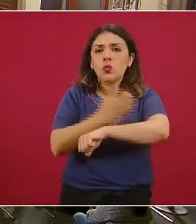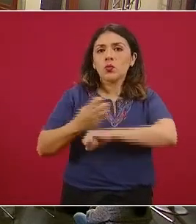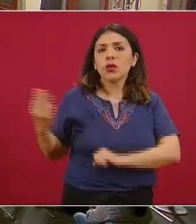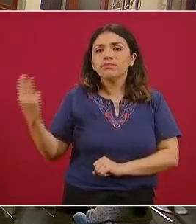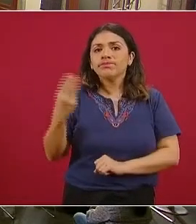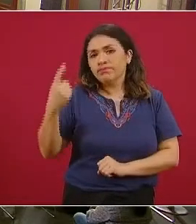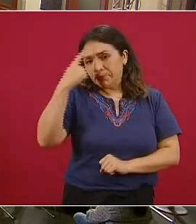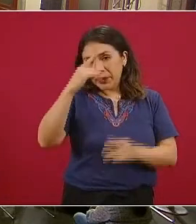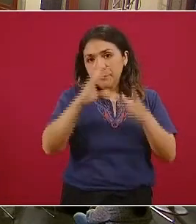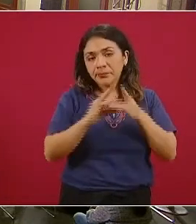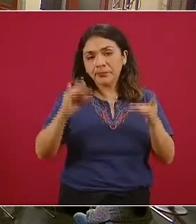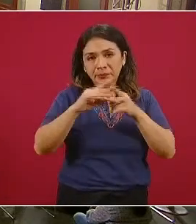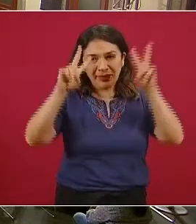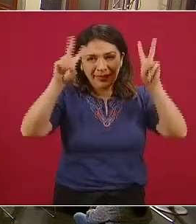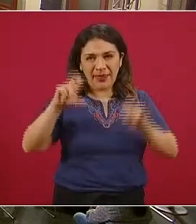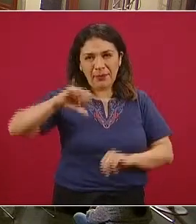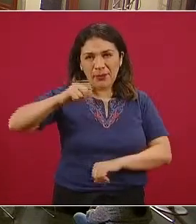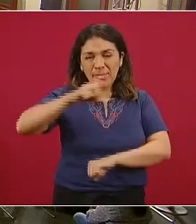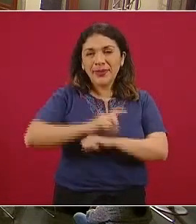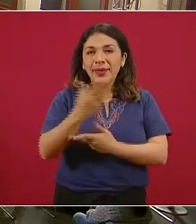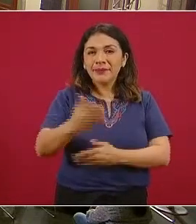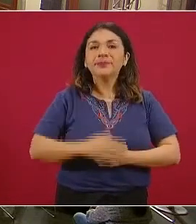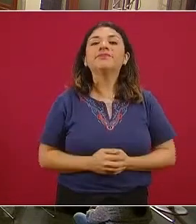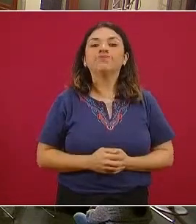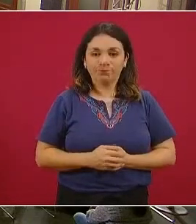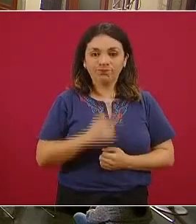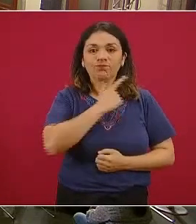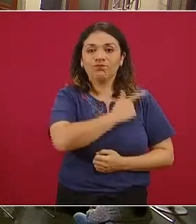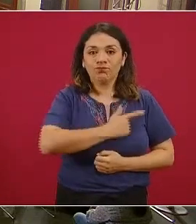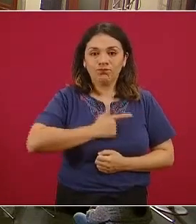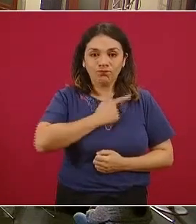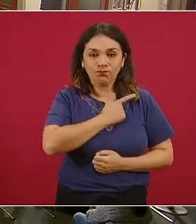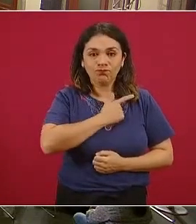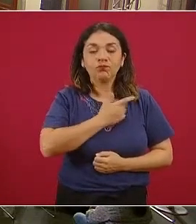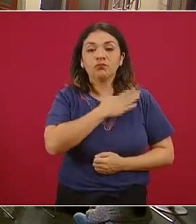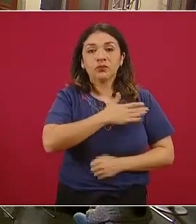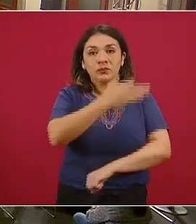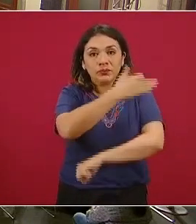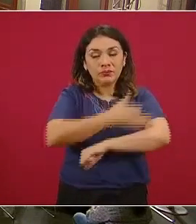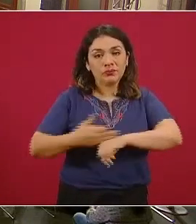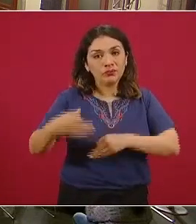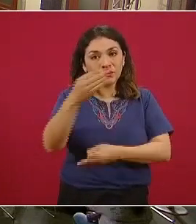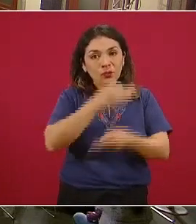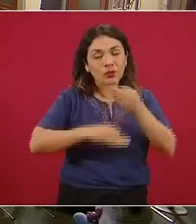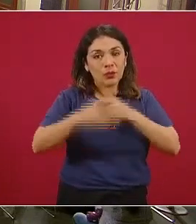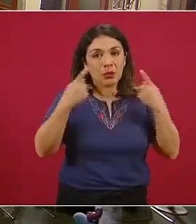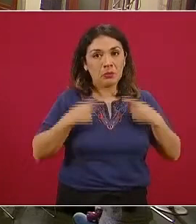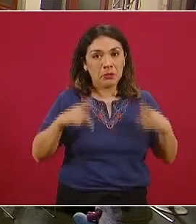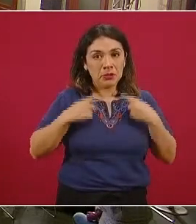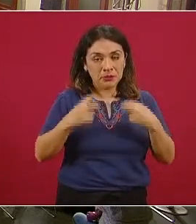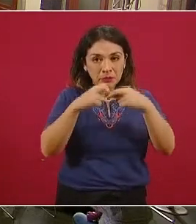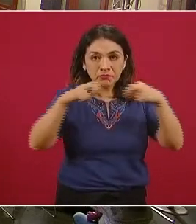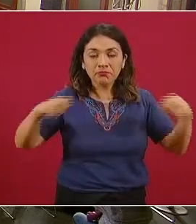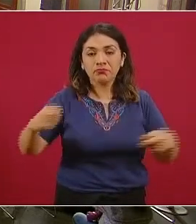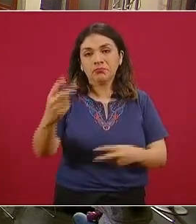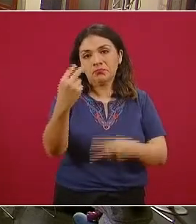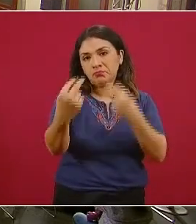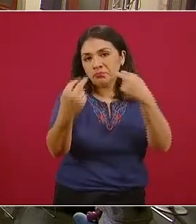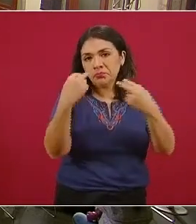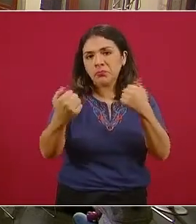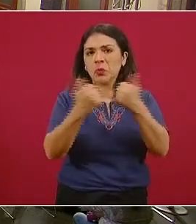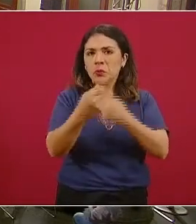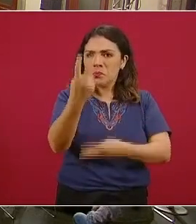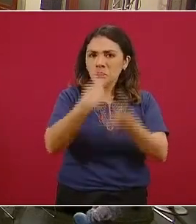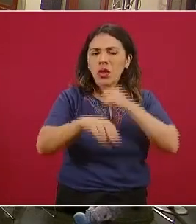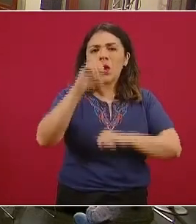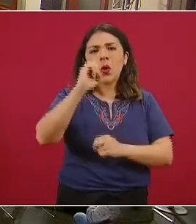explicarán el tema. Con mucho gusto, señor subsecretario. Muy buenas tardes a todas las personas que de manera presencial